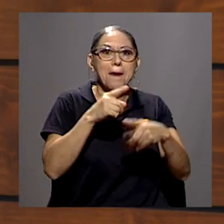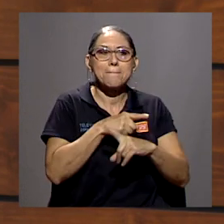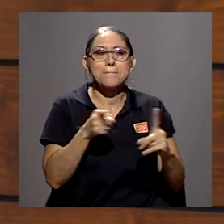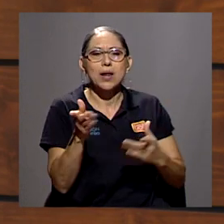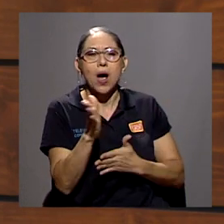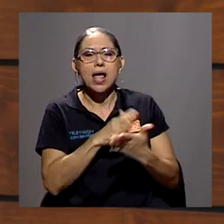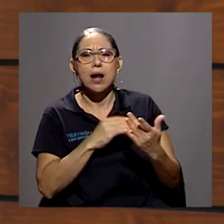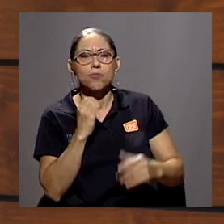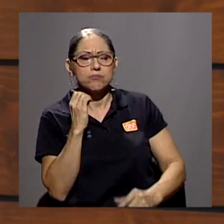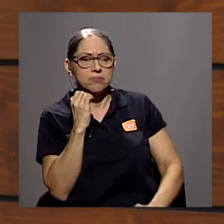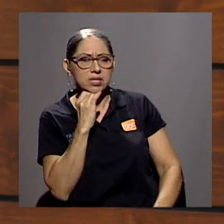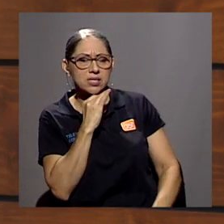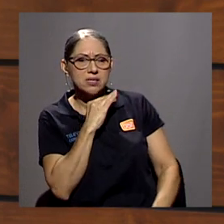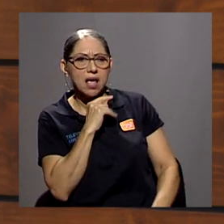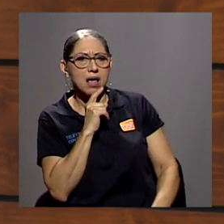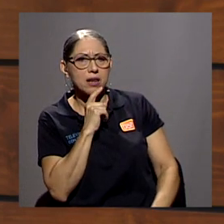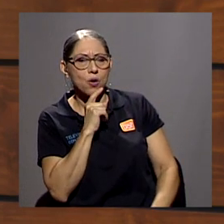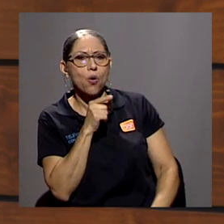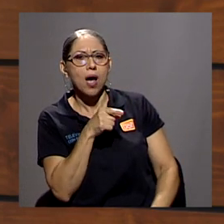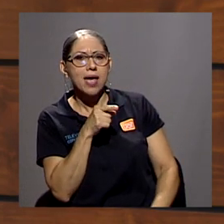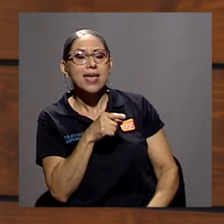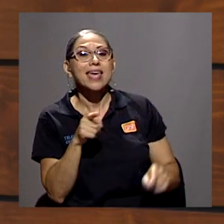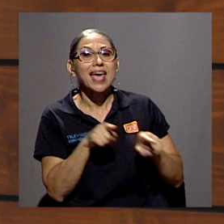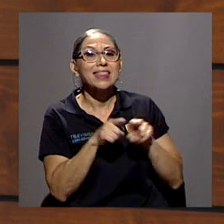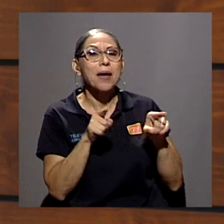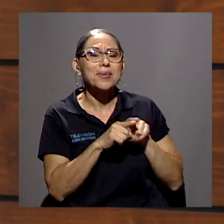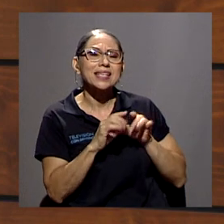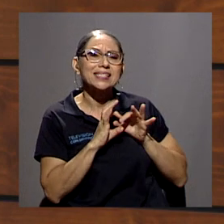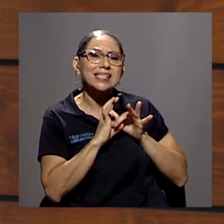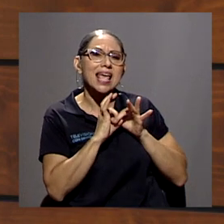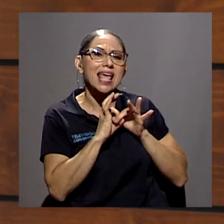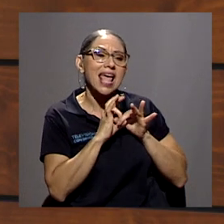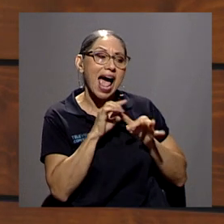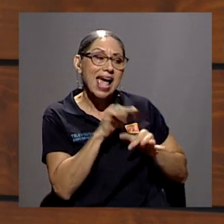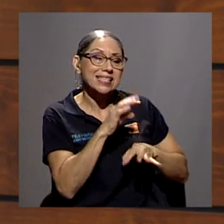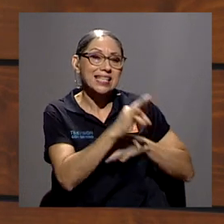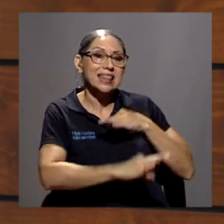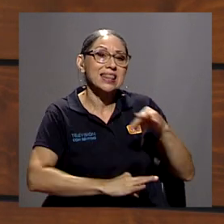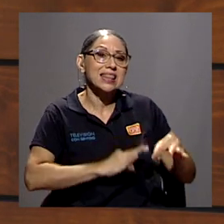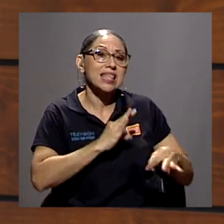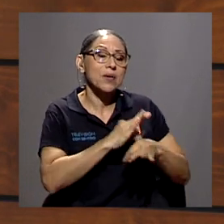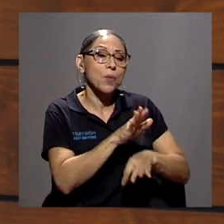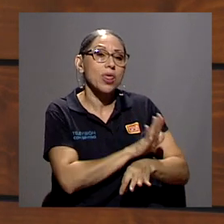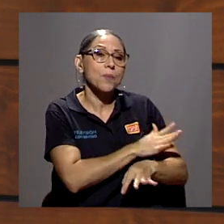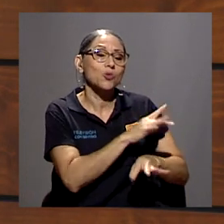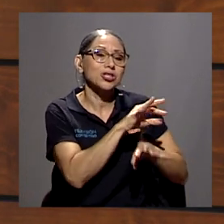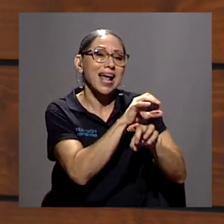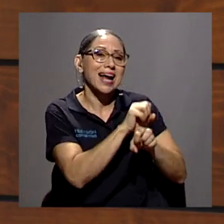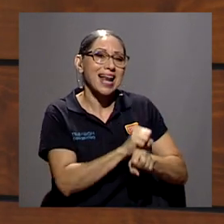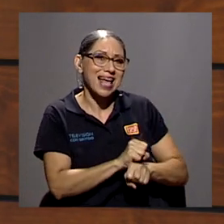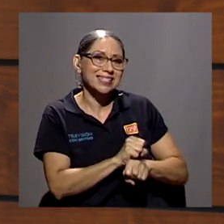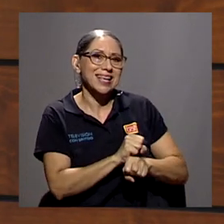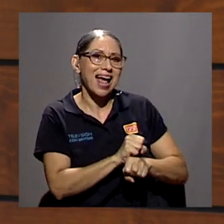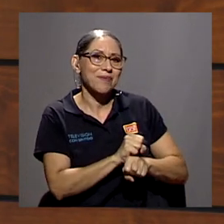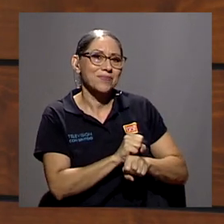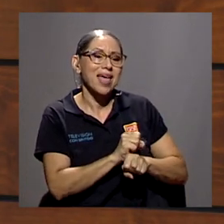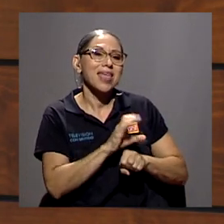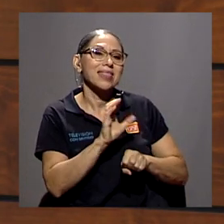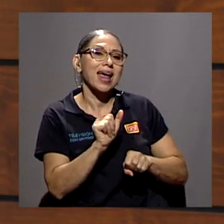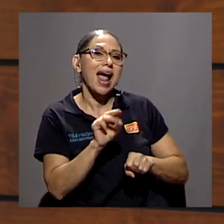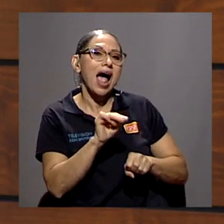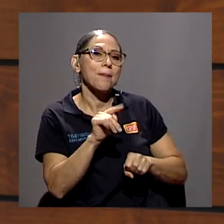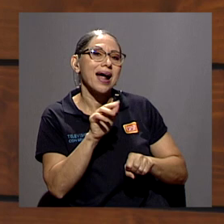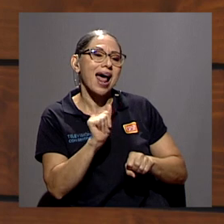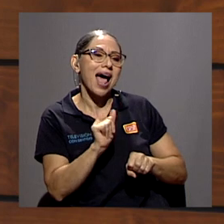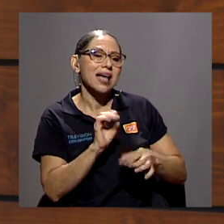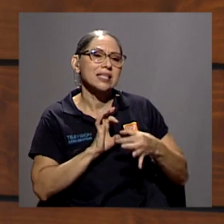ahí que tiene que ver con que también se asocia a ese tipo de música clásica e inclusive de cámara como